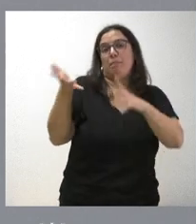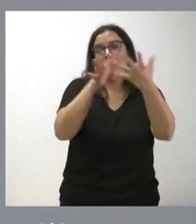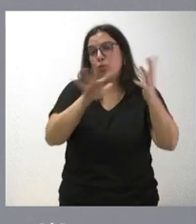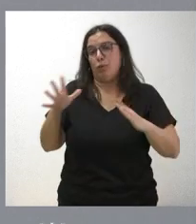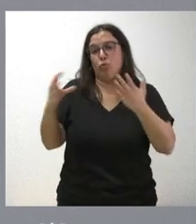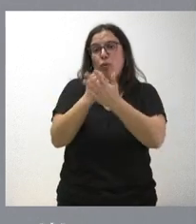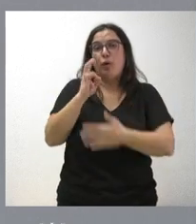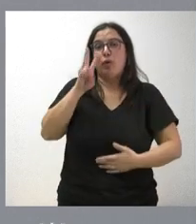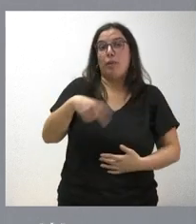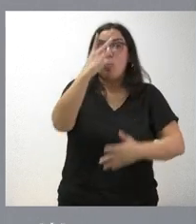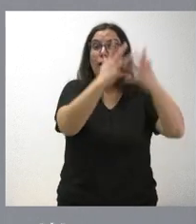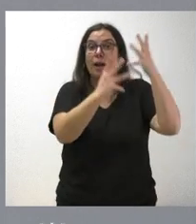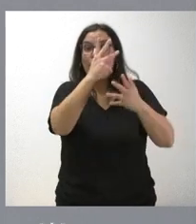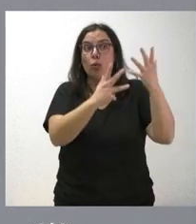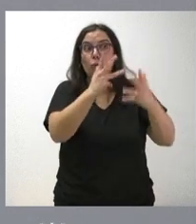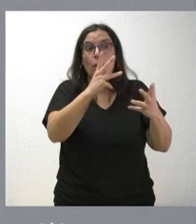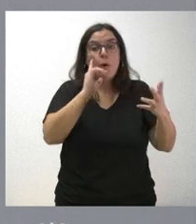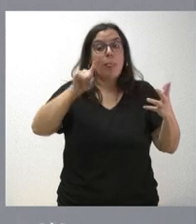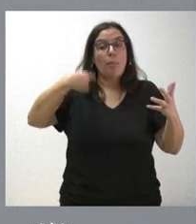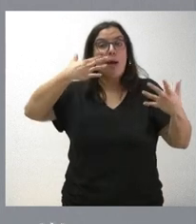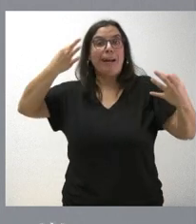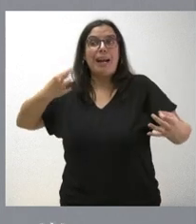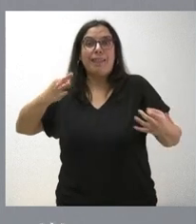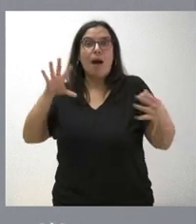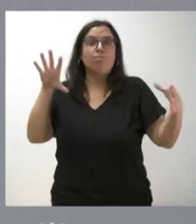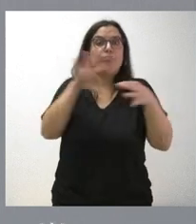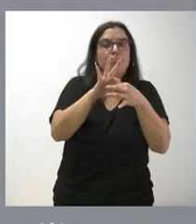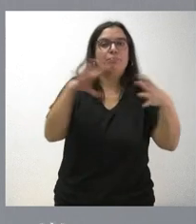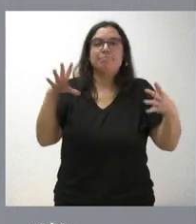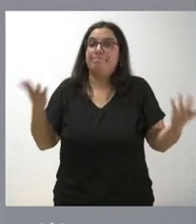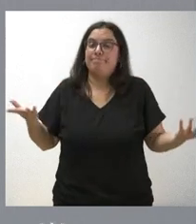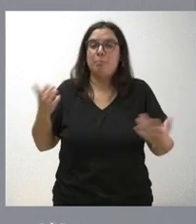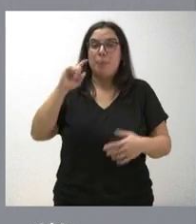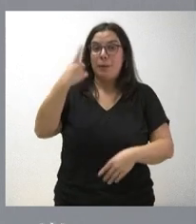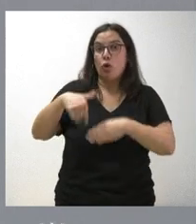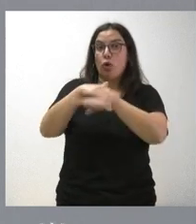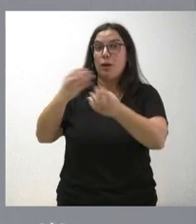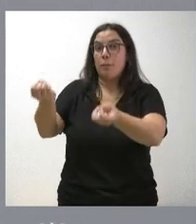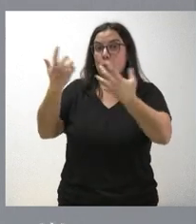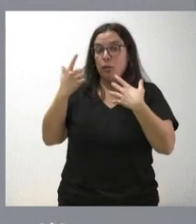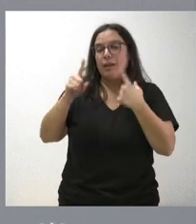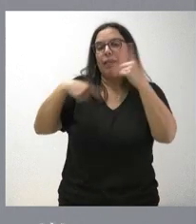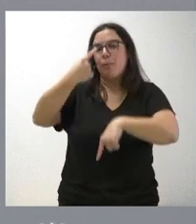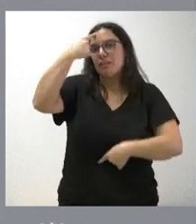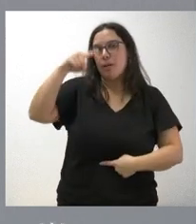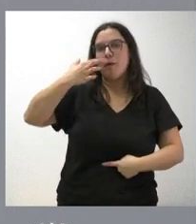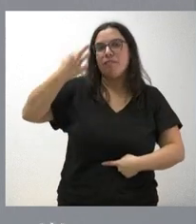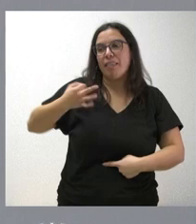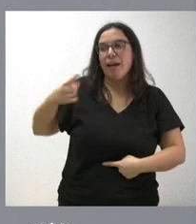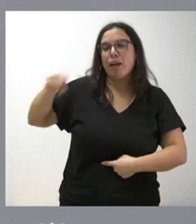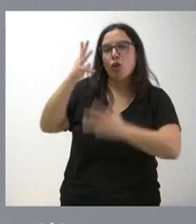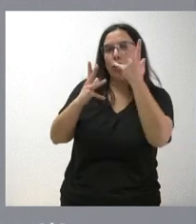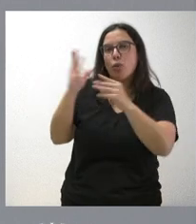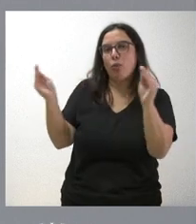que son cálculos que no sabemos si se van a corresponder con los que finalmente otorgue el gobierno cuando el gobierno nos lo comunique sabremos si se han aproximado a las